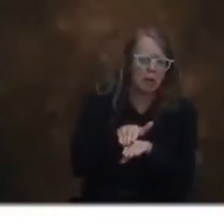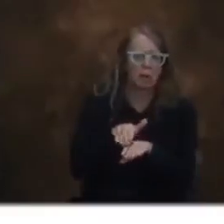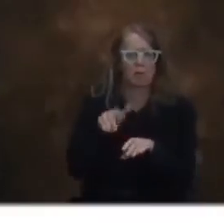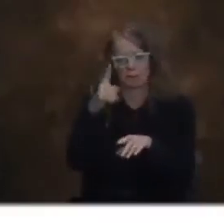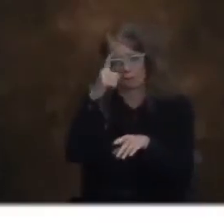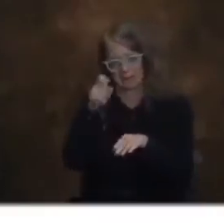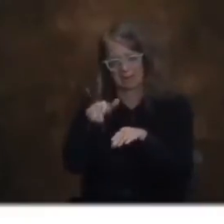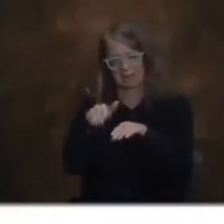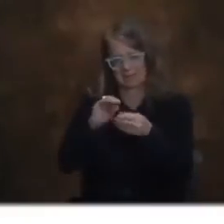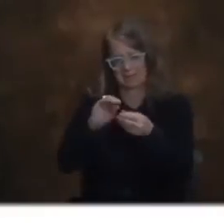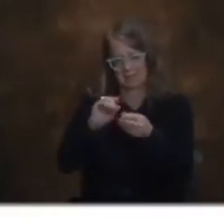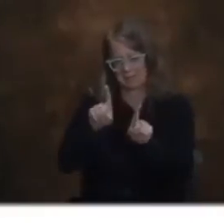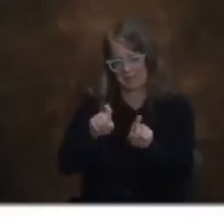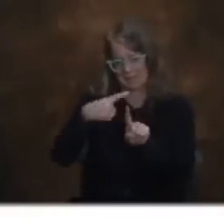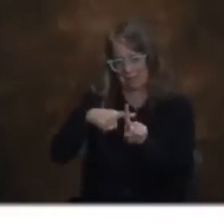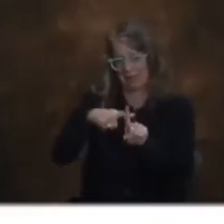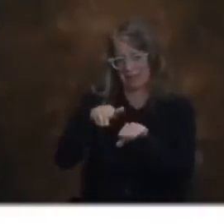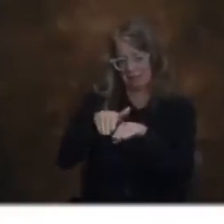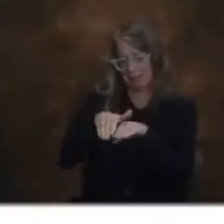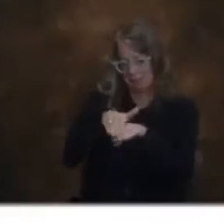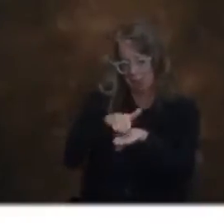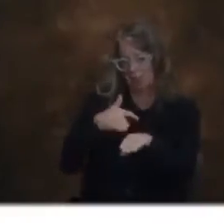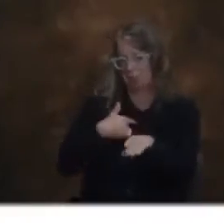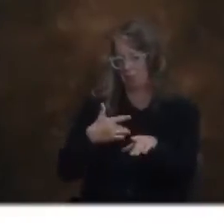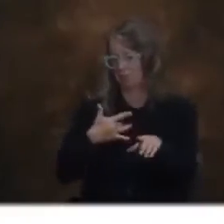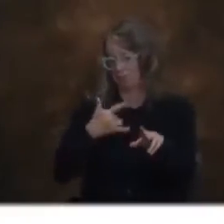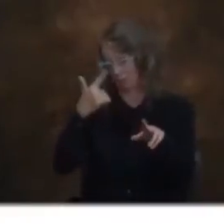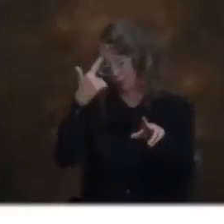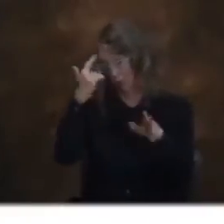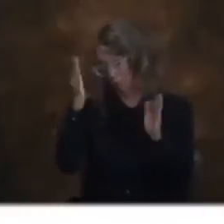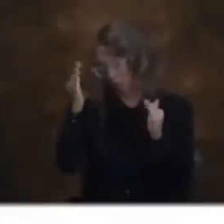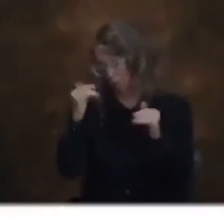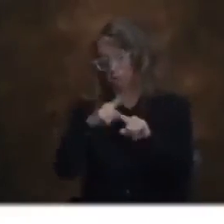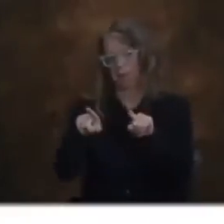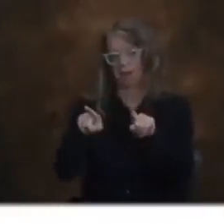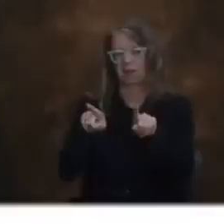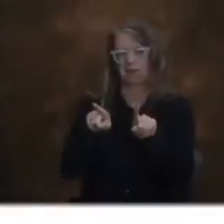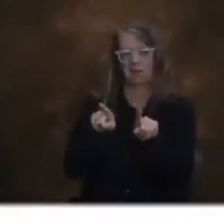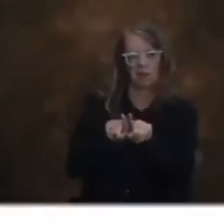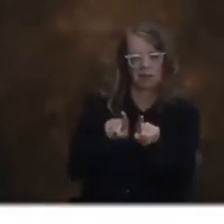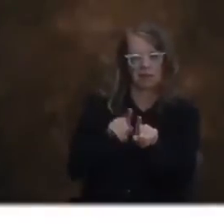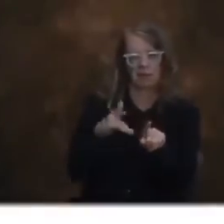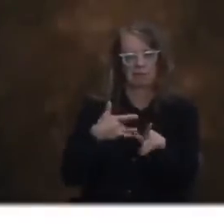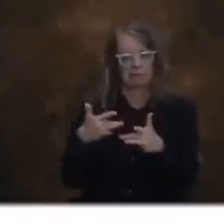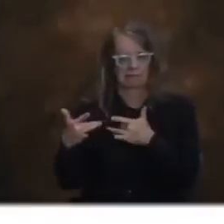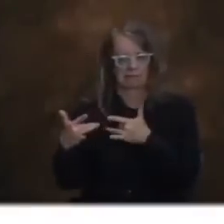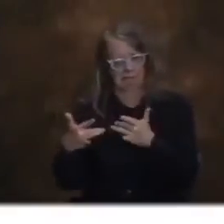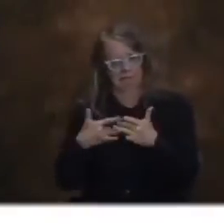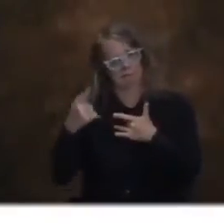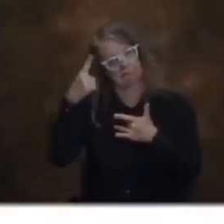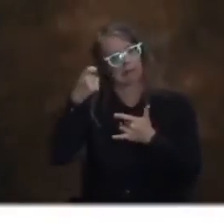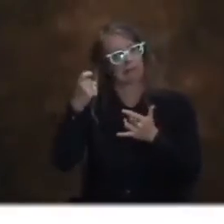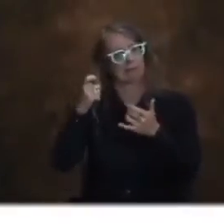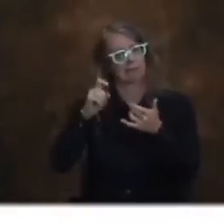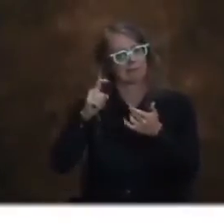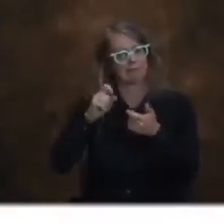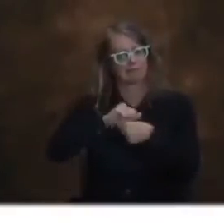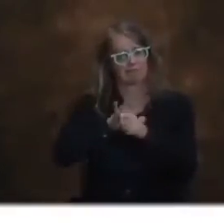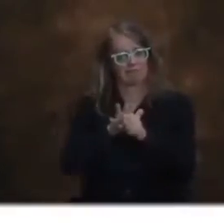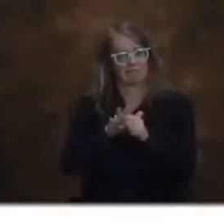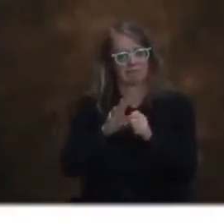eso es esperanzador pero también nos debe de dar la cautela porque el número de casos sigue siendo muy alto en este